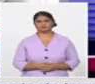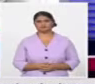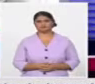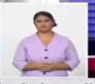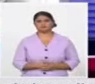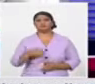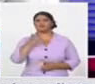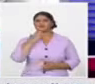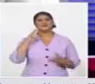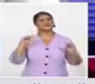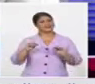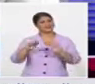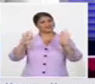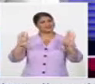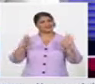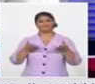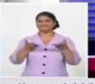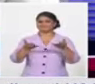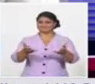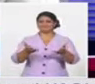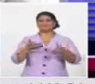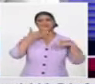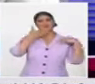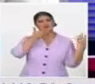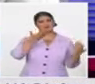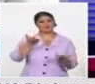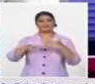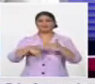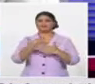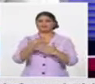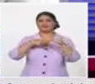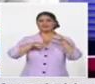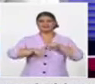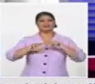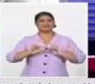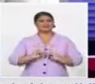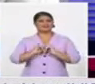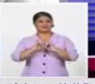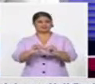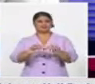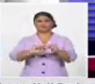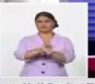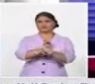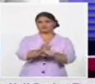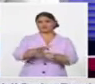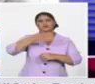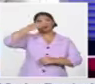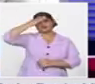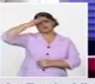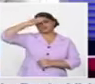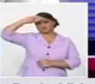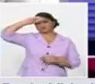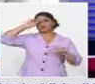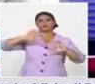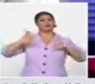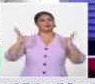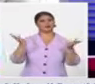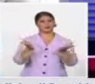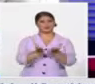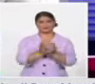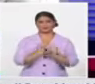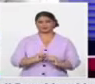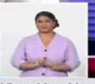Muy buenos días, qué gusto saludarle. Bienvenido a este espacio que lleva a usted la información más actualizada sobre el comportamiento de la COVID-19 en Cuba y